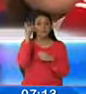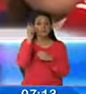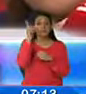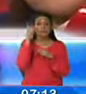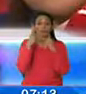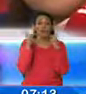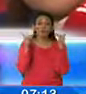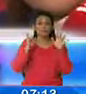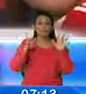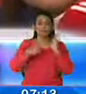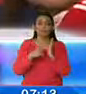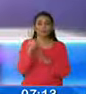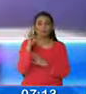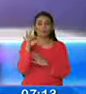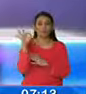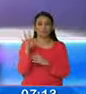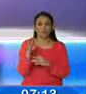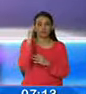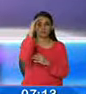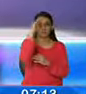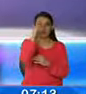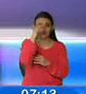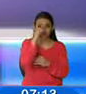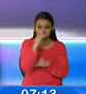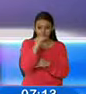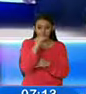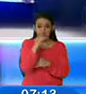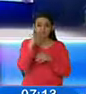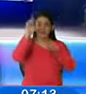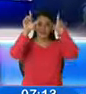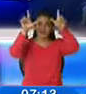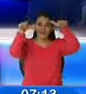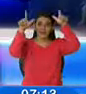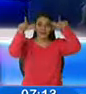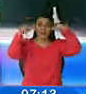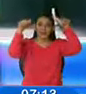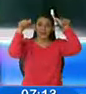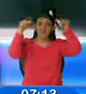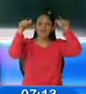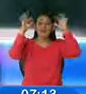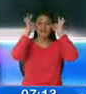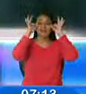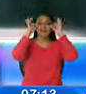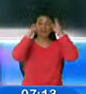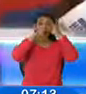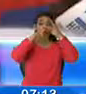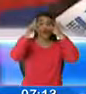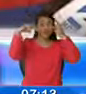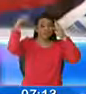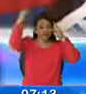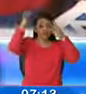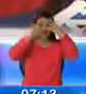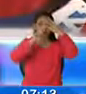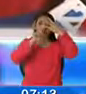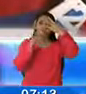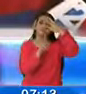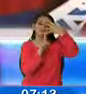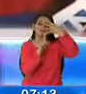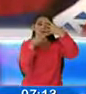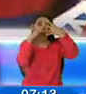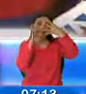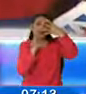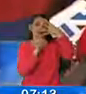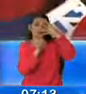el 6,1%. Esto después de Lenín Moreno, Guillermo Lasso y Cynthia Viteri respectivamente. No estamos felices,